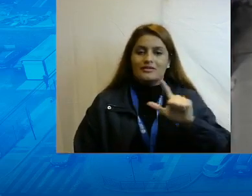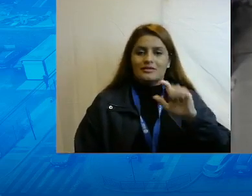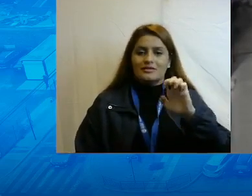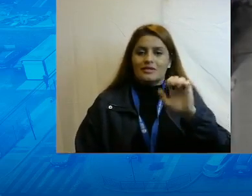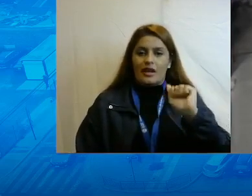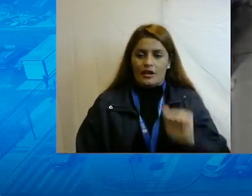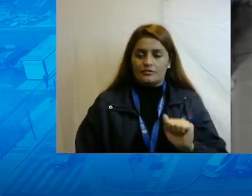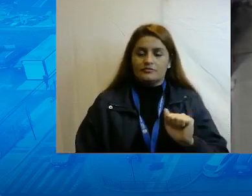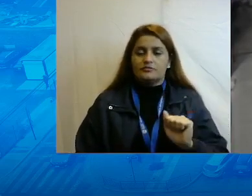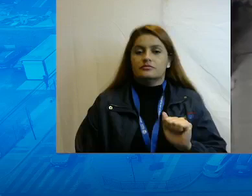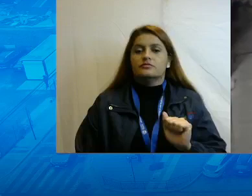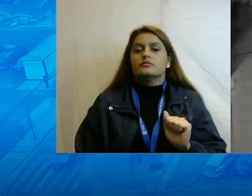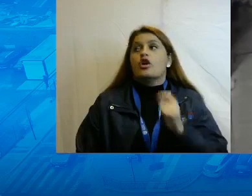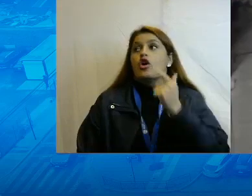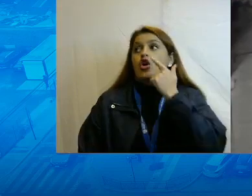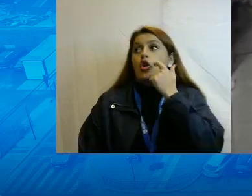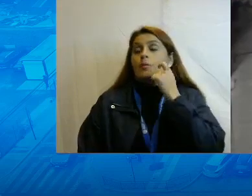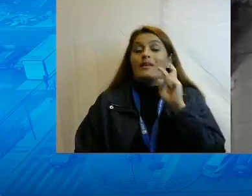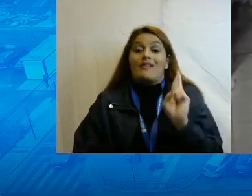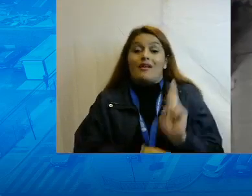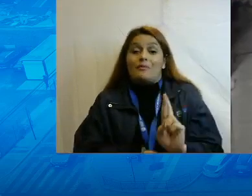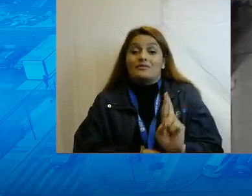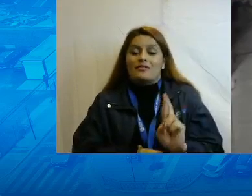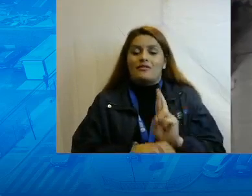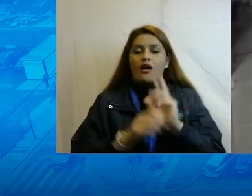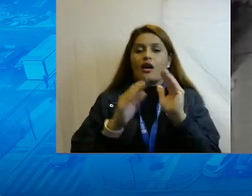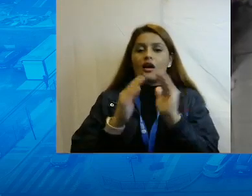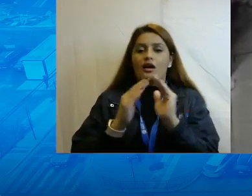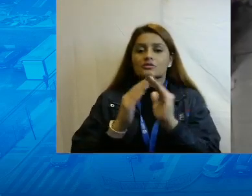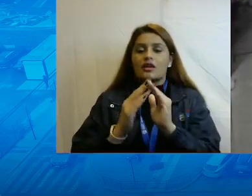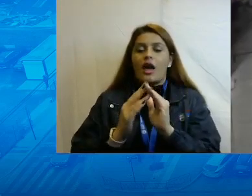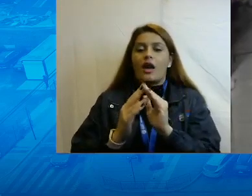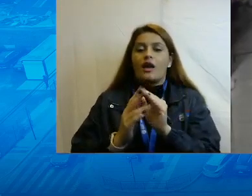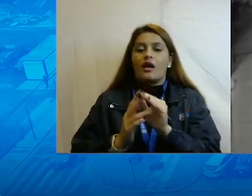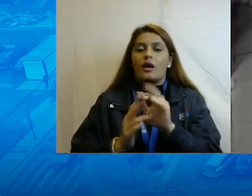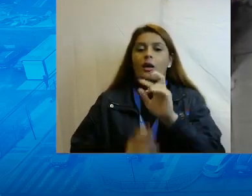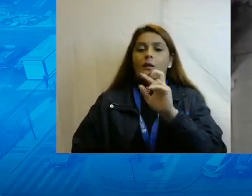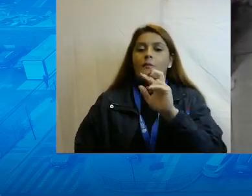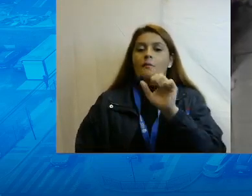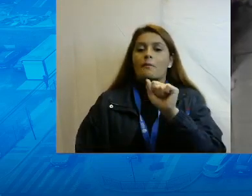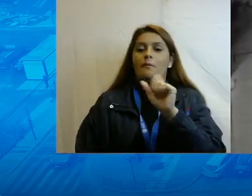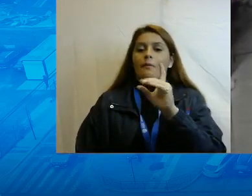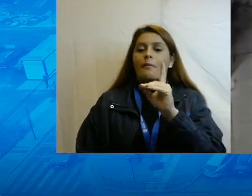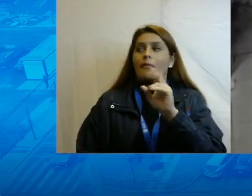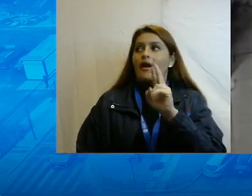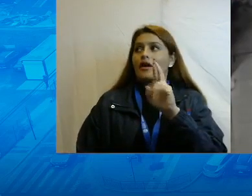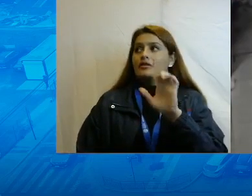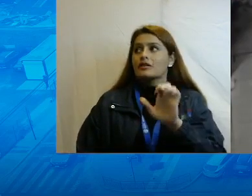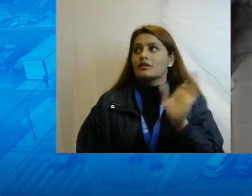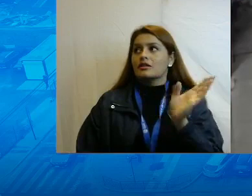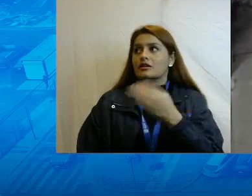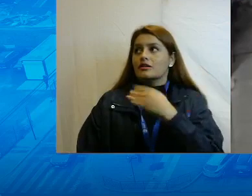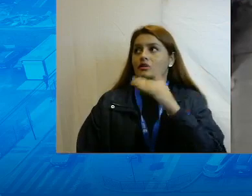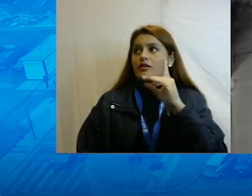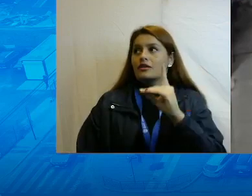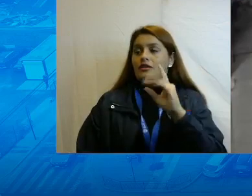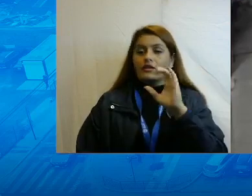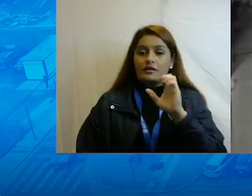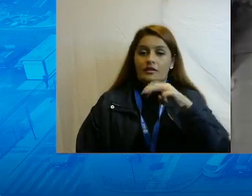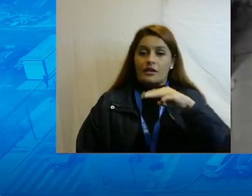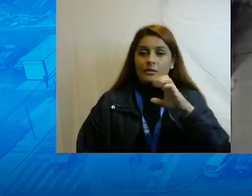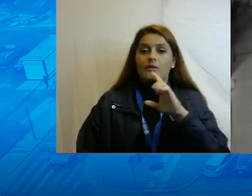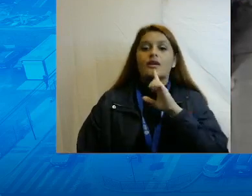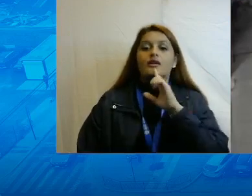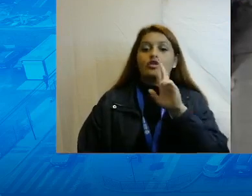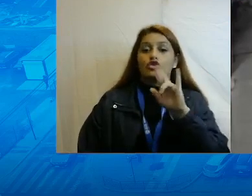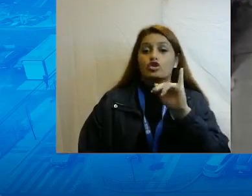tardes, alcaldesa, señores concejales. Bueno, yo creo que lo que corresponde es reconocer a